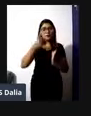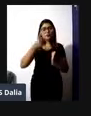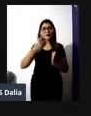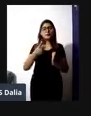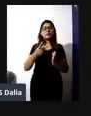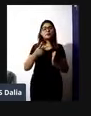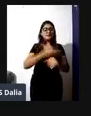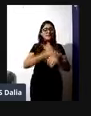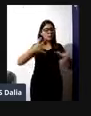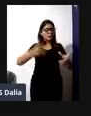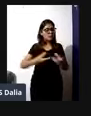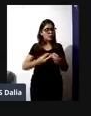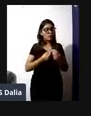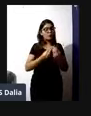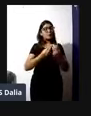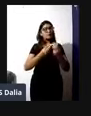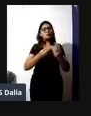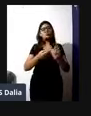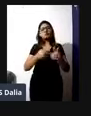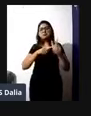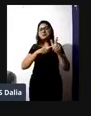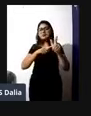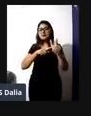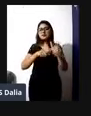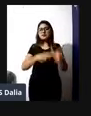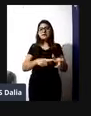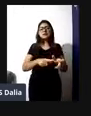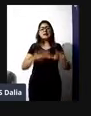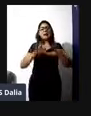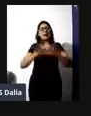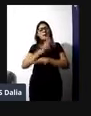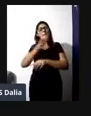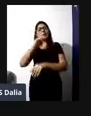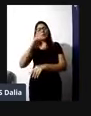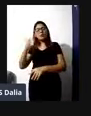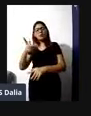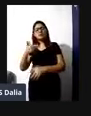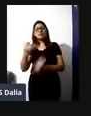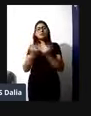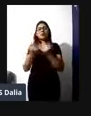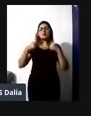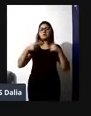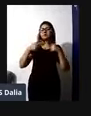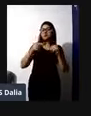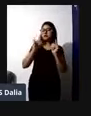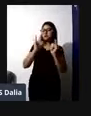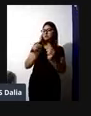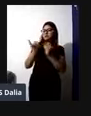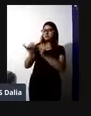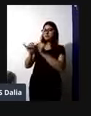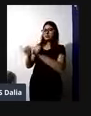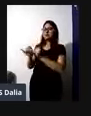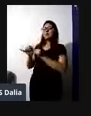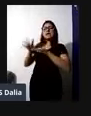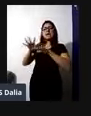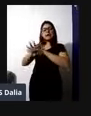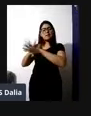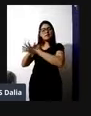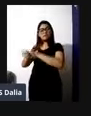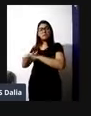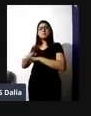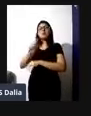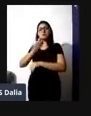como familia y recuperarnos como seres individuales, pero sobre todo plantear qué es lo